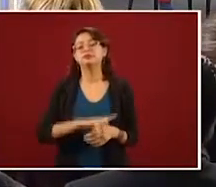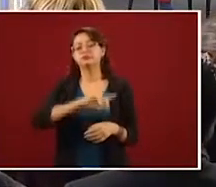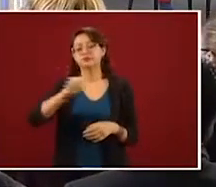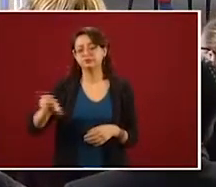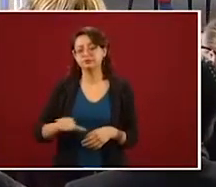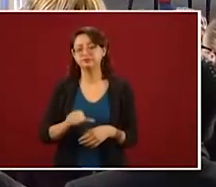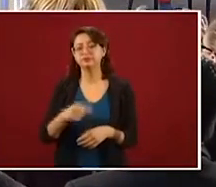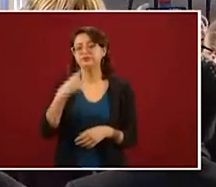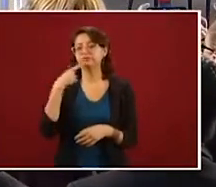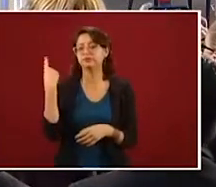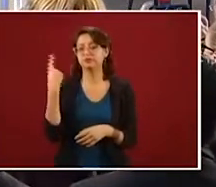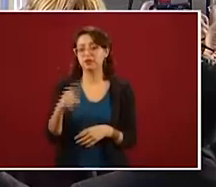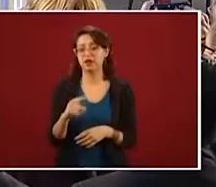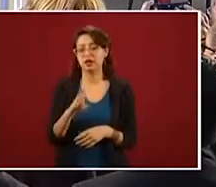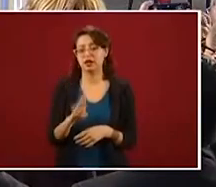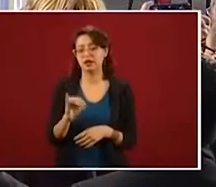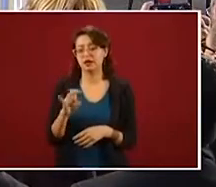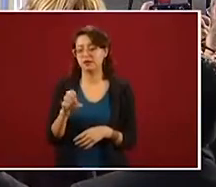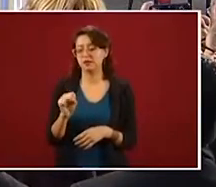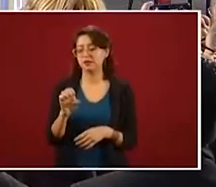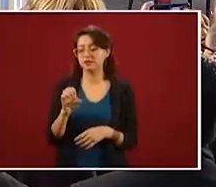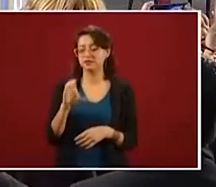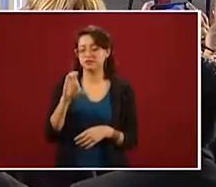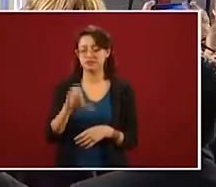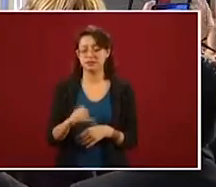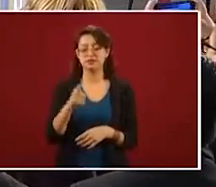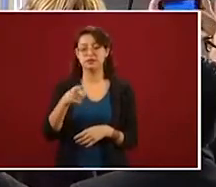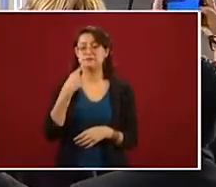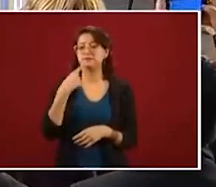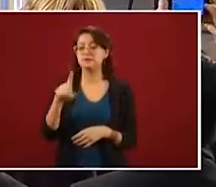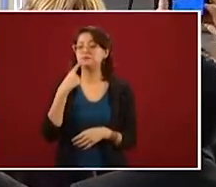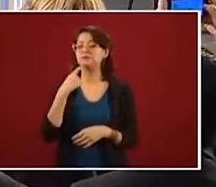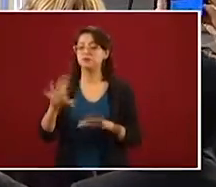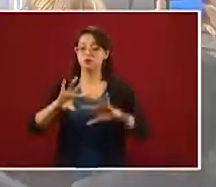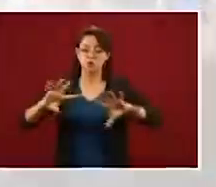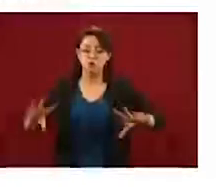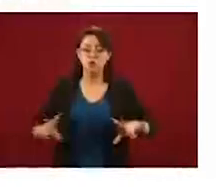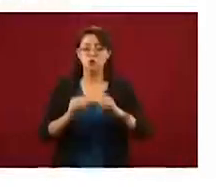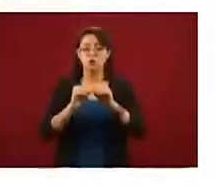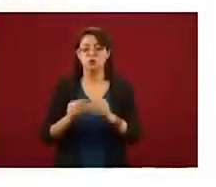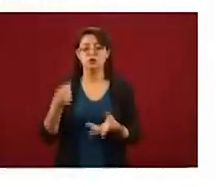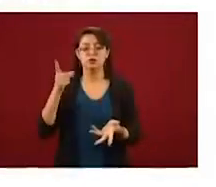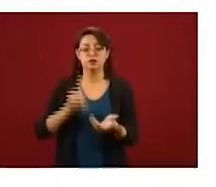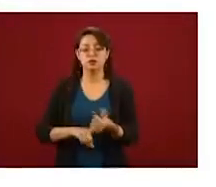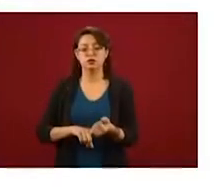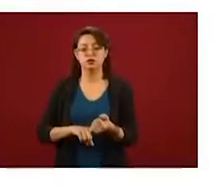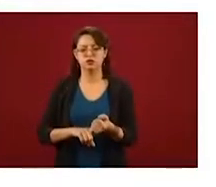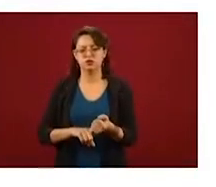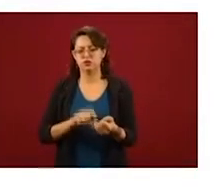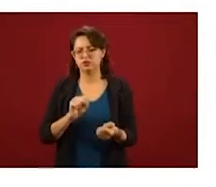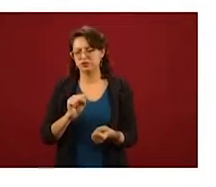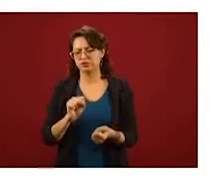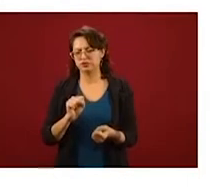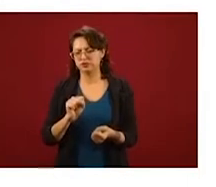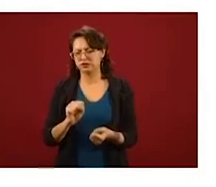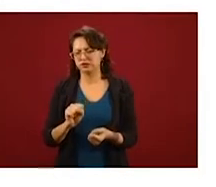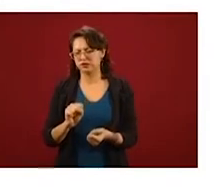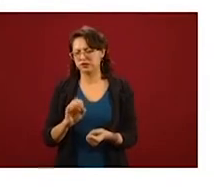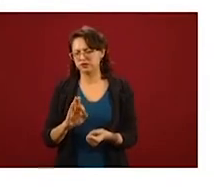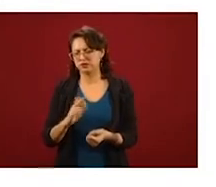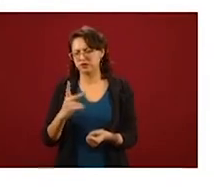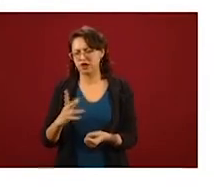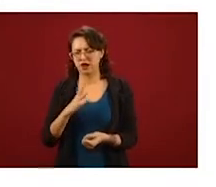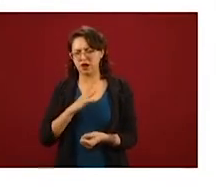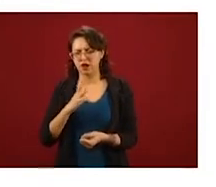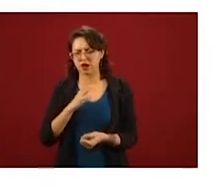bienestar se insertan dentro del universo de nuestras denuncias en la función pública, en donde tenemos más de 34,000